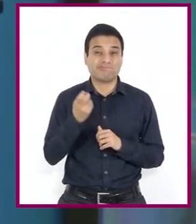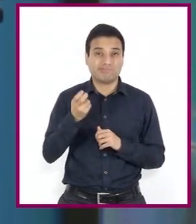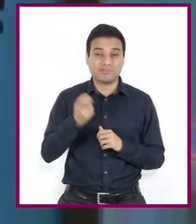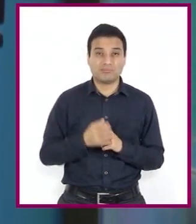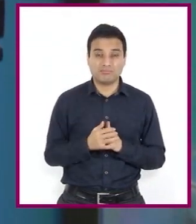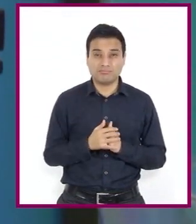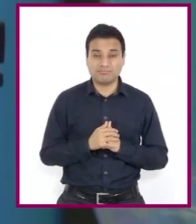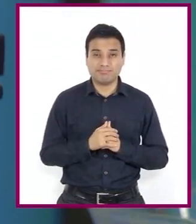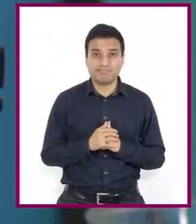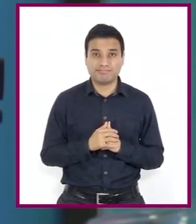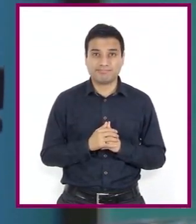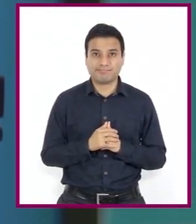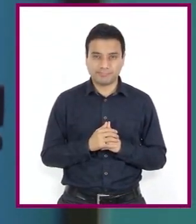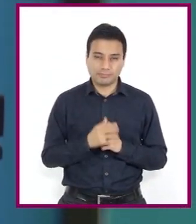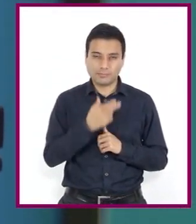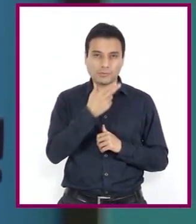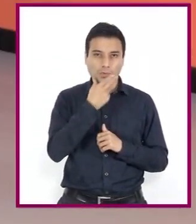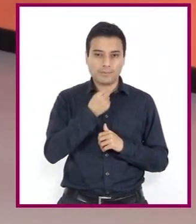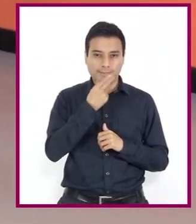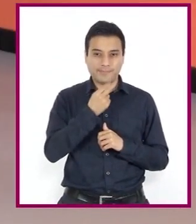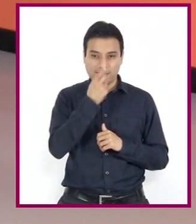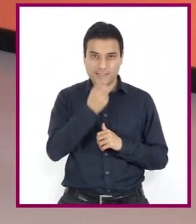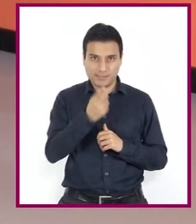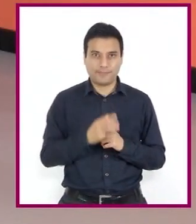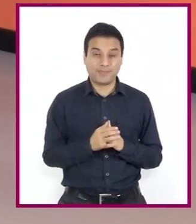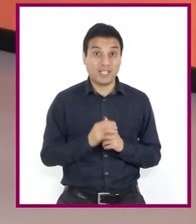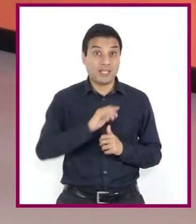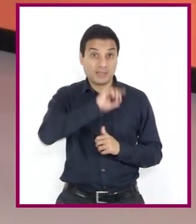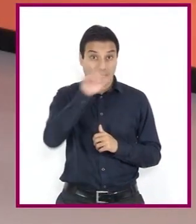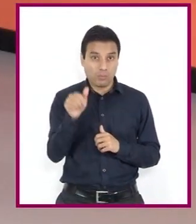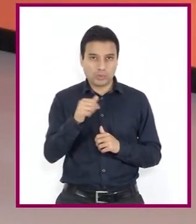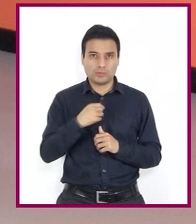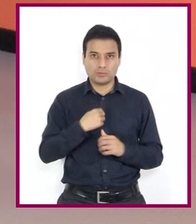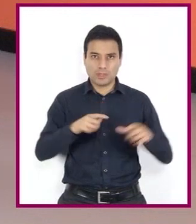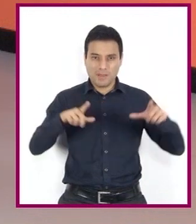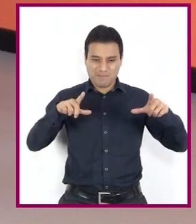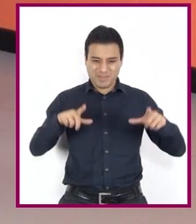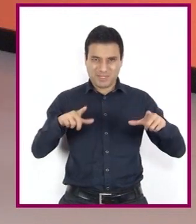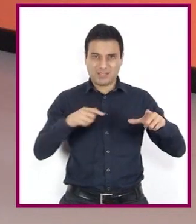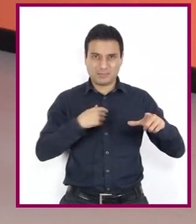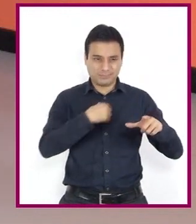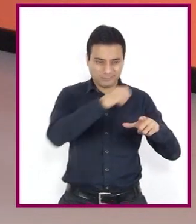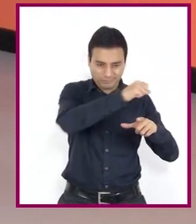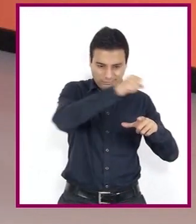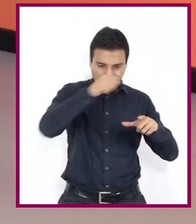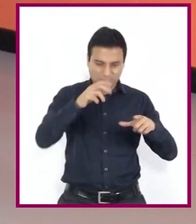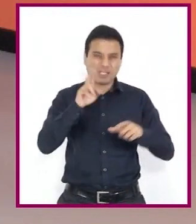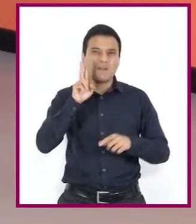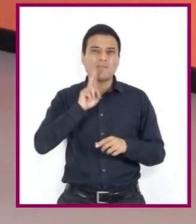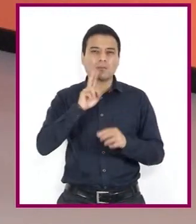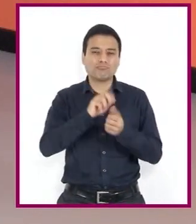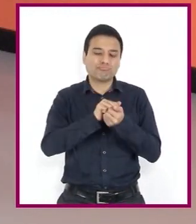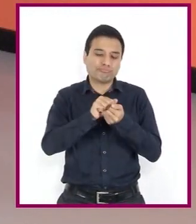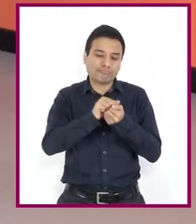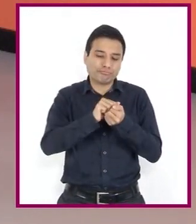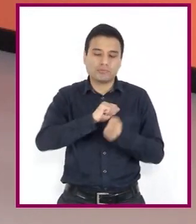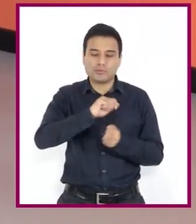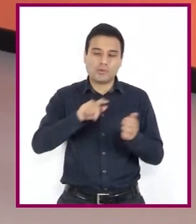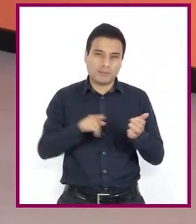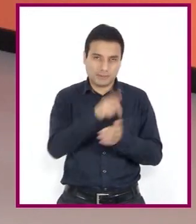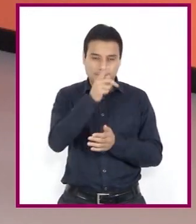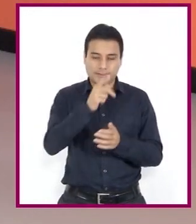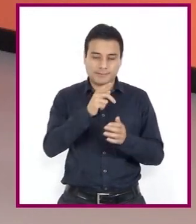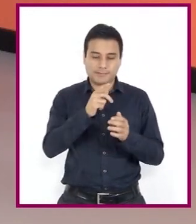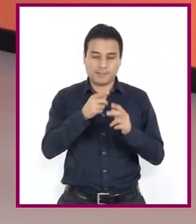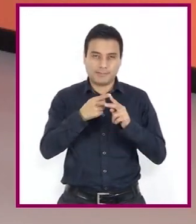Efectivamente, y él menciona que los colocó en una bandeja para que fueran lavados y reiniciar su trabajo.